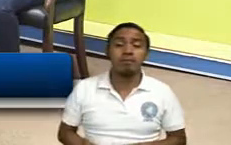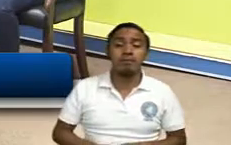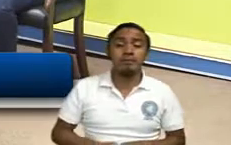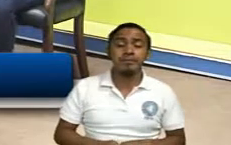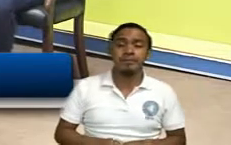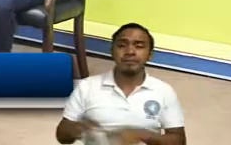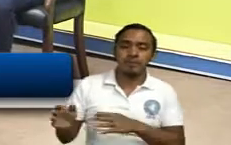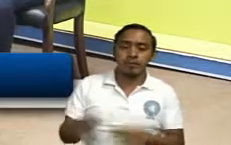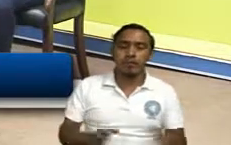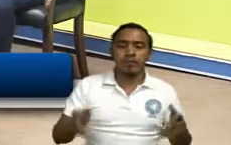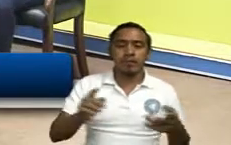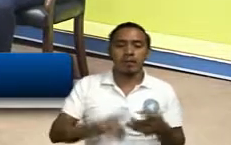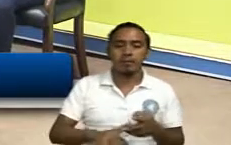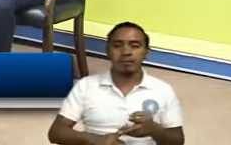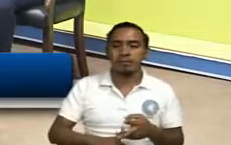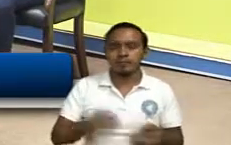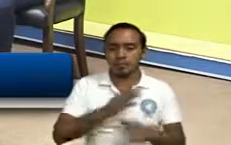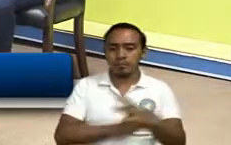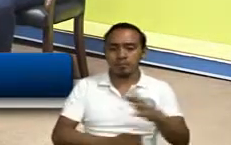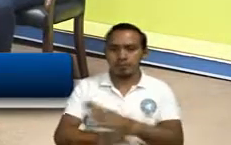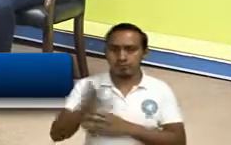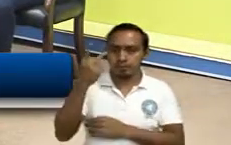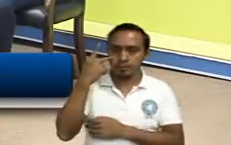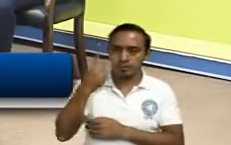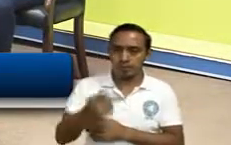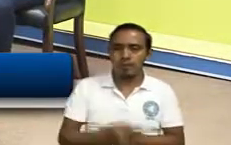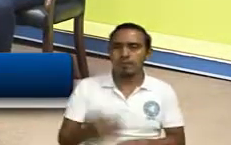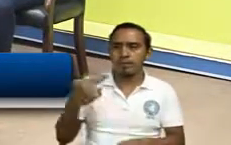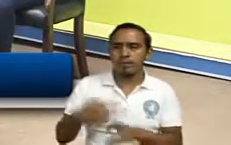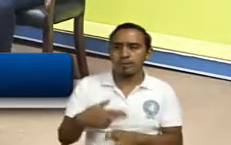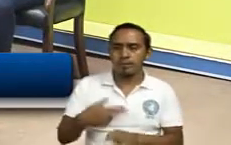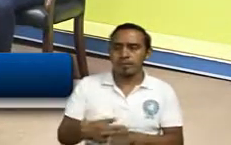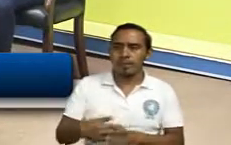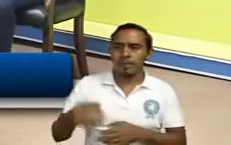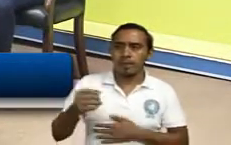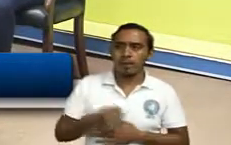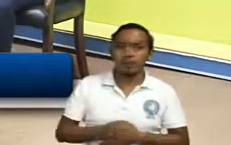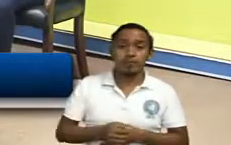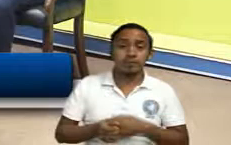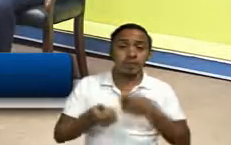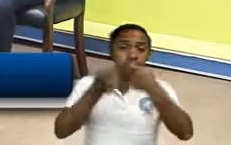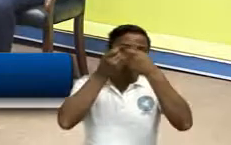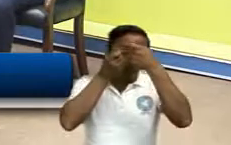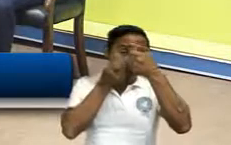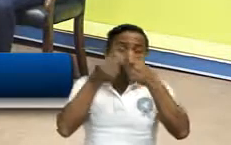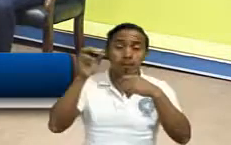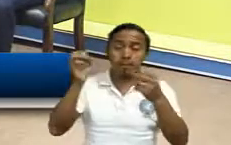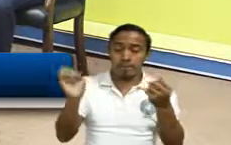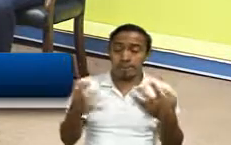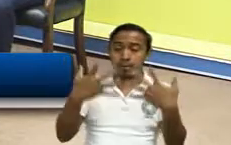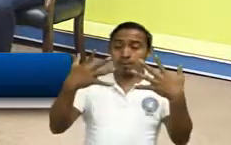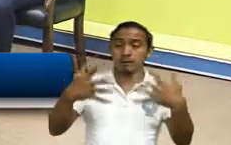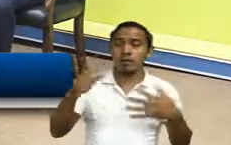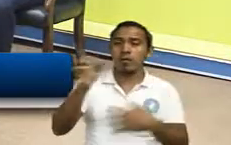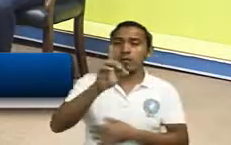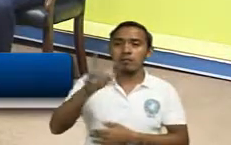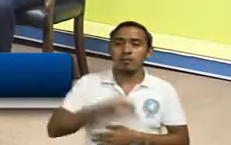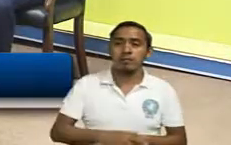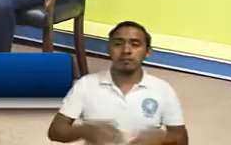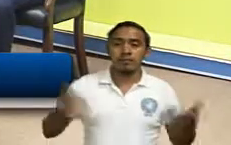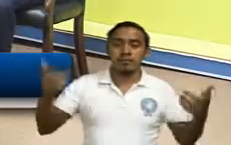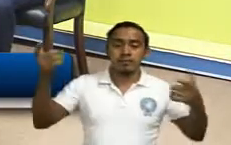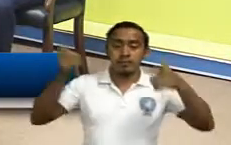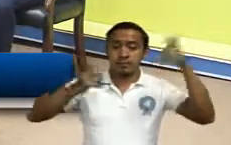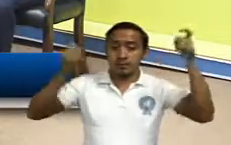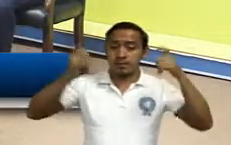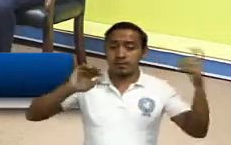que es la discapacidad visual está lo que conocemos como Operación Milagro, ¿verdad? Que estaba funcionando en el centro de Ciudad